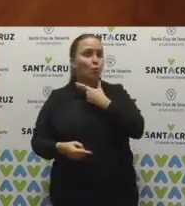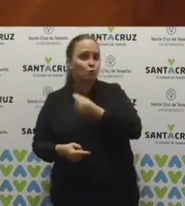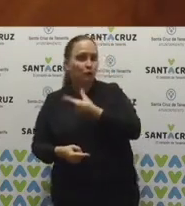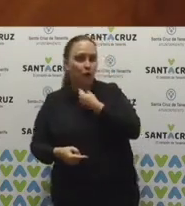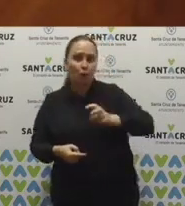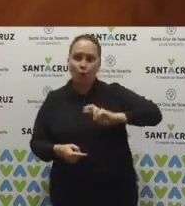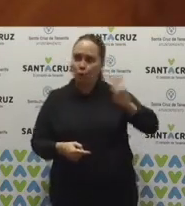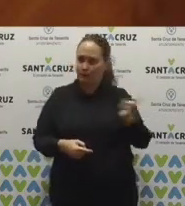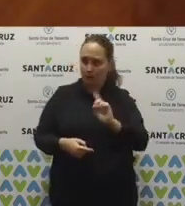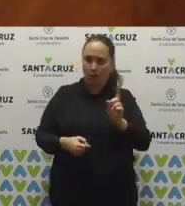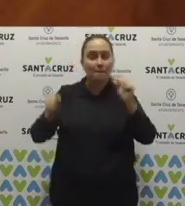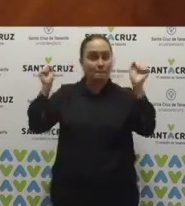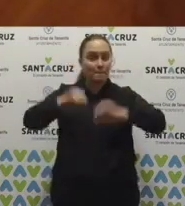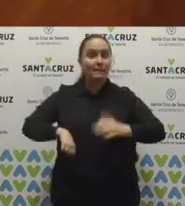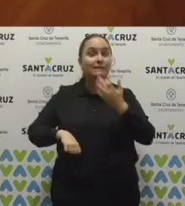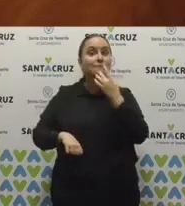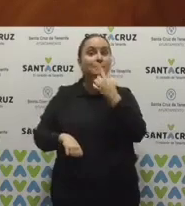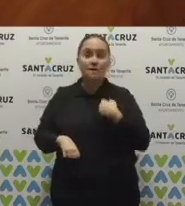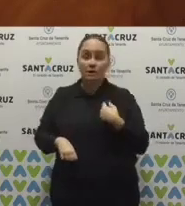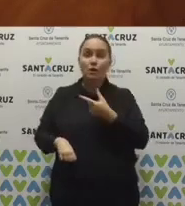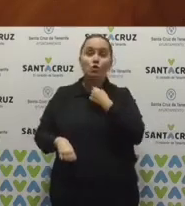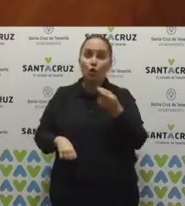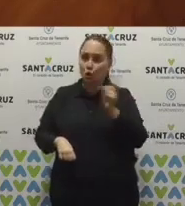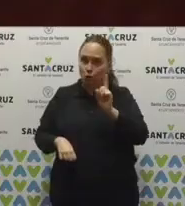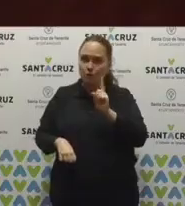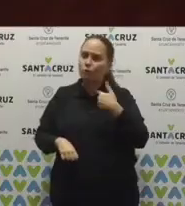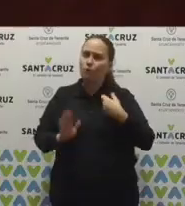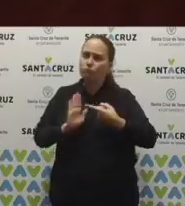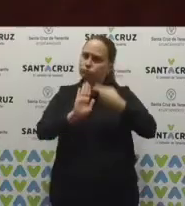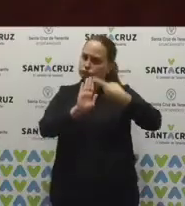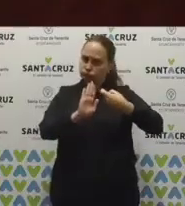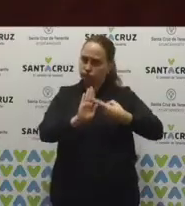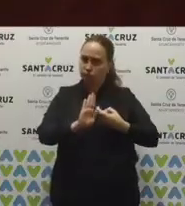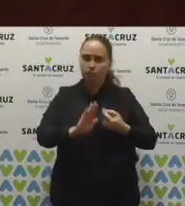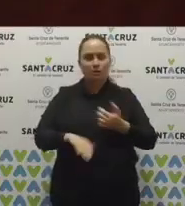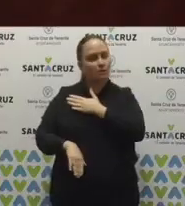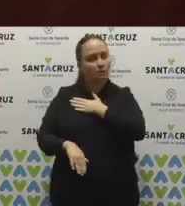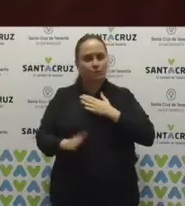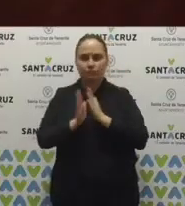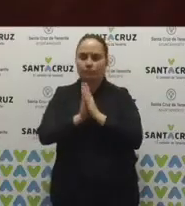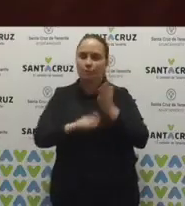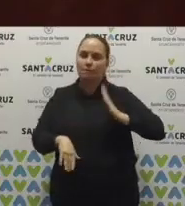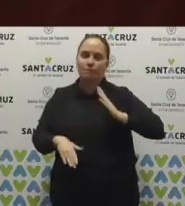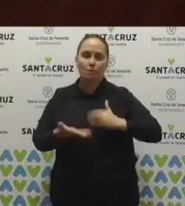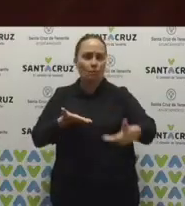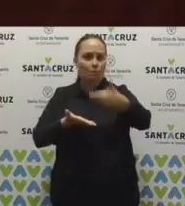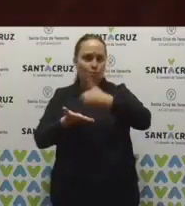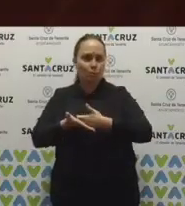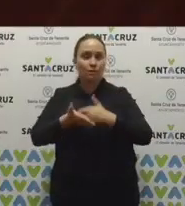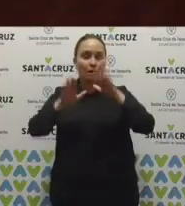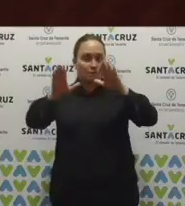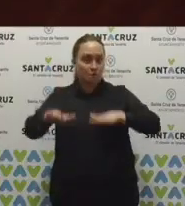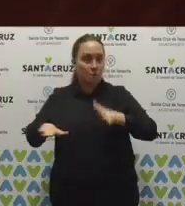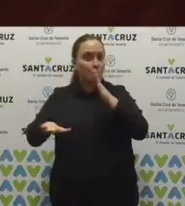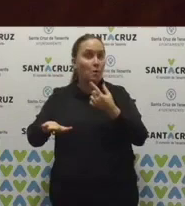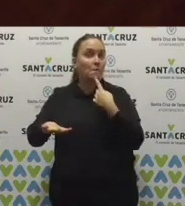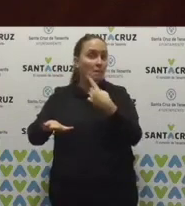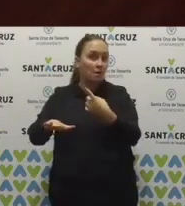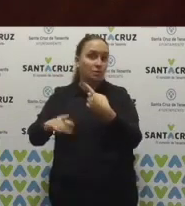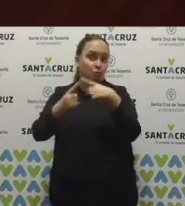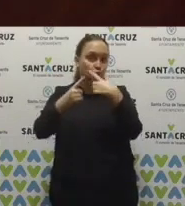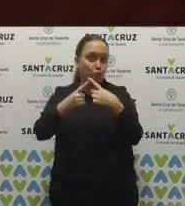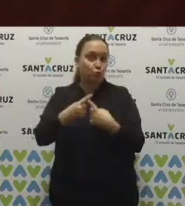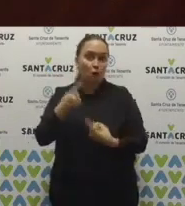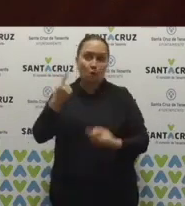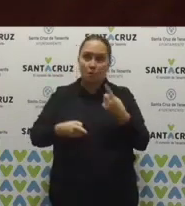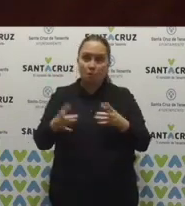ustedes me dicen las que no le gustan yo la que tiró pero quiero que por favor voten a favor de esta moción porque me dicen que hay montón de cosas que